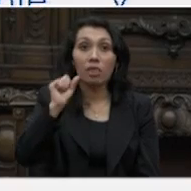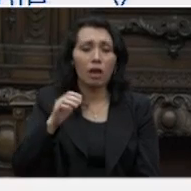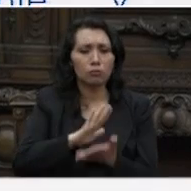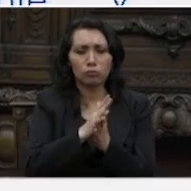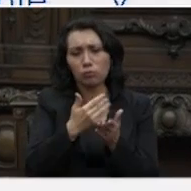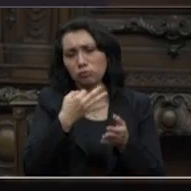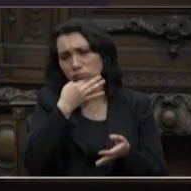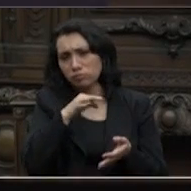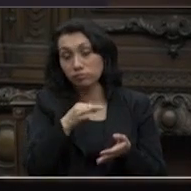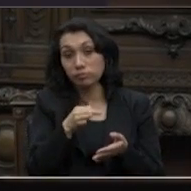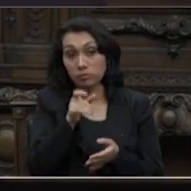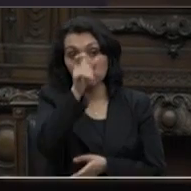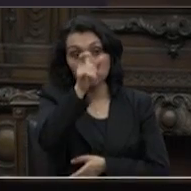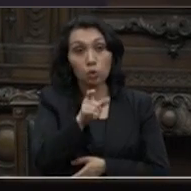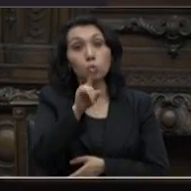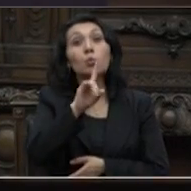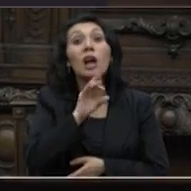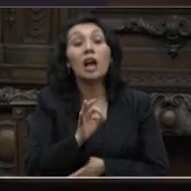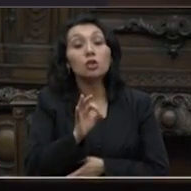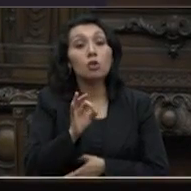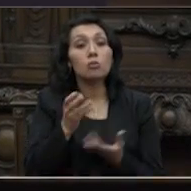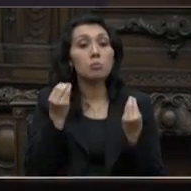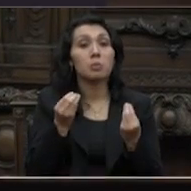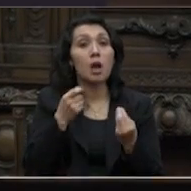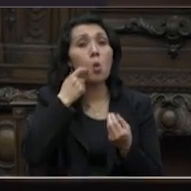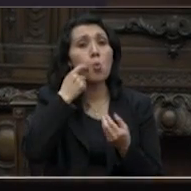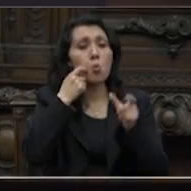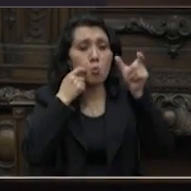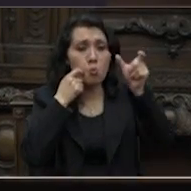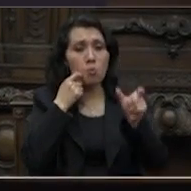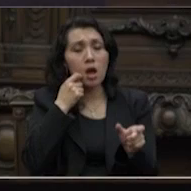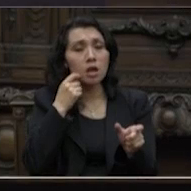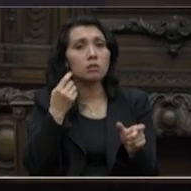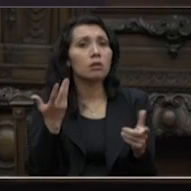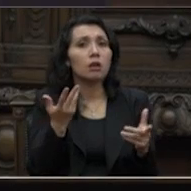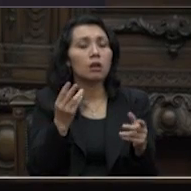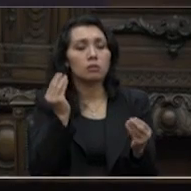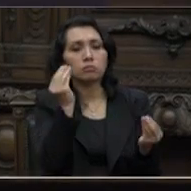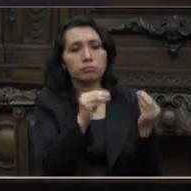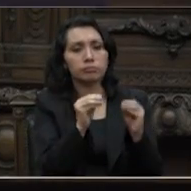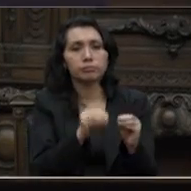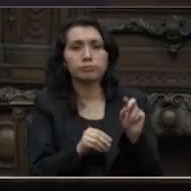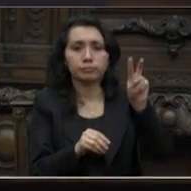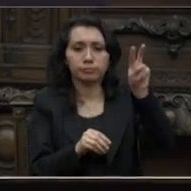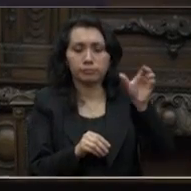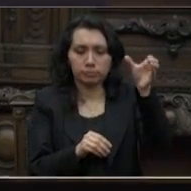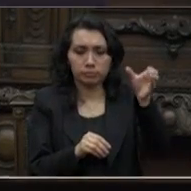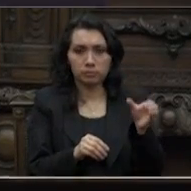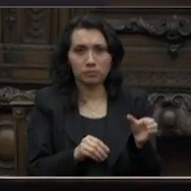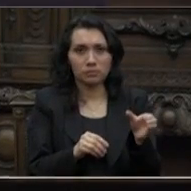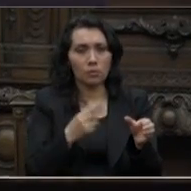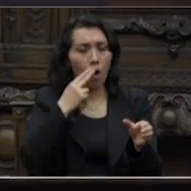exposición. O sea, el sujeto o el paradigma del humano se va a construir sobre un sujeto